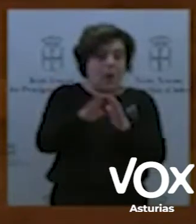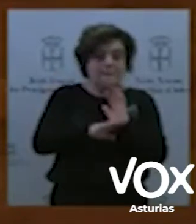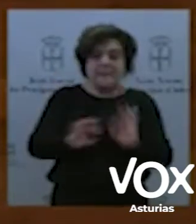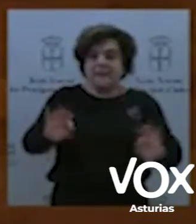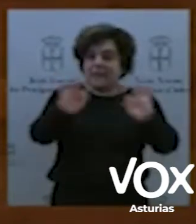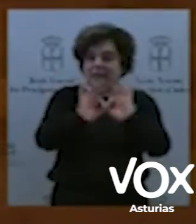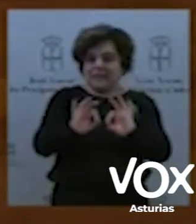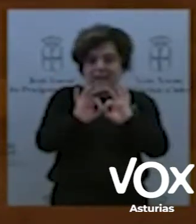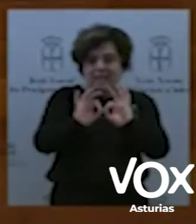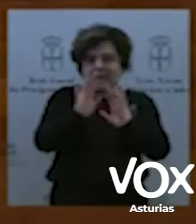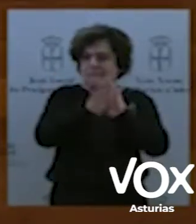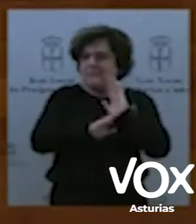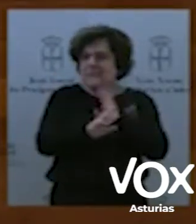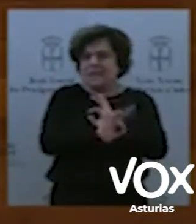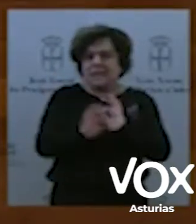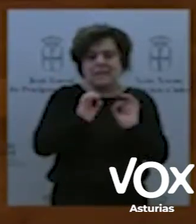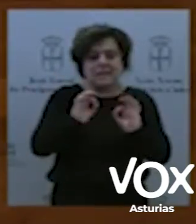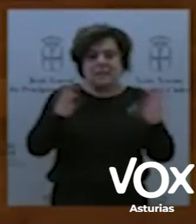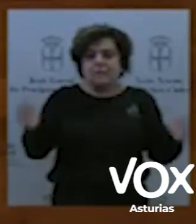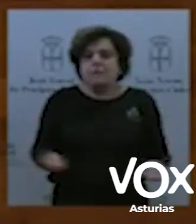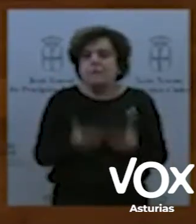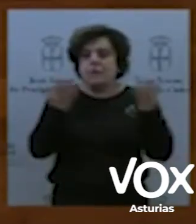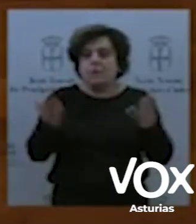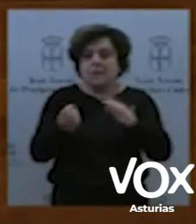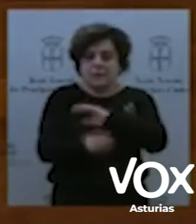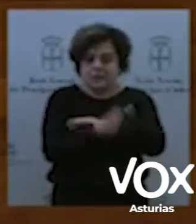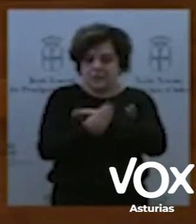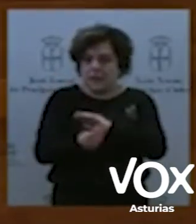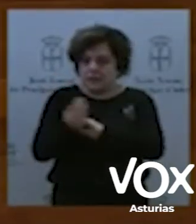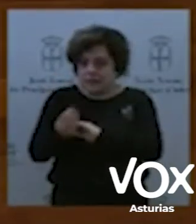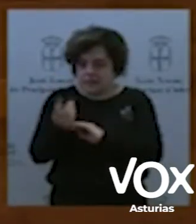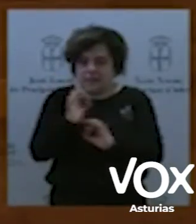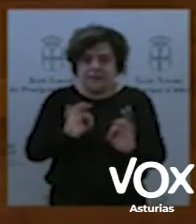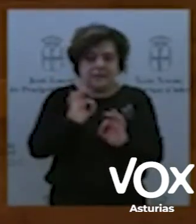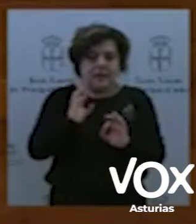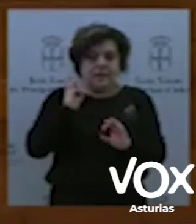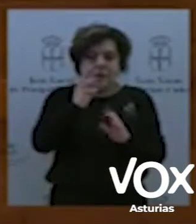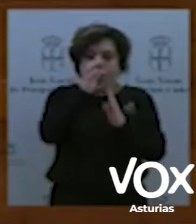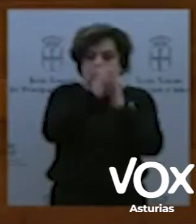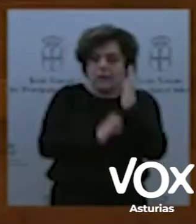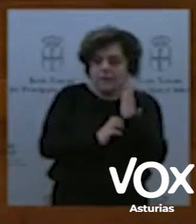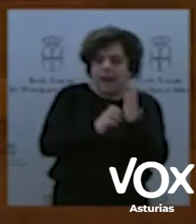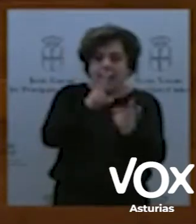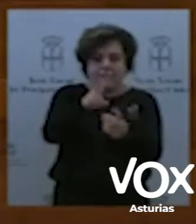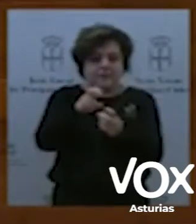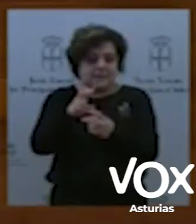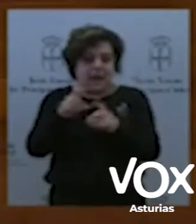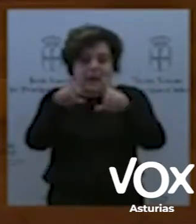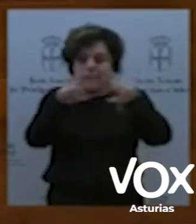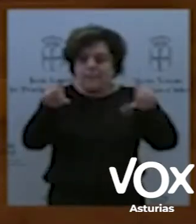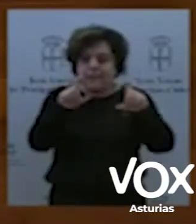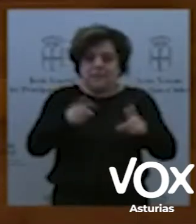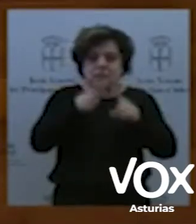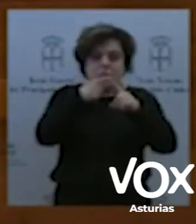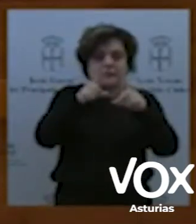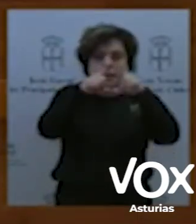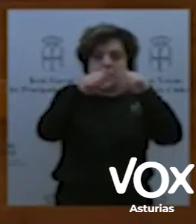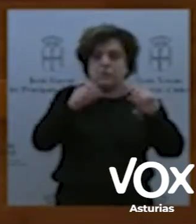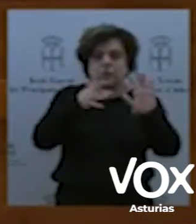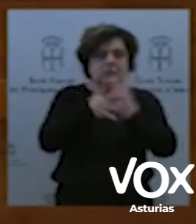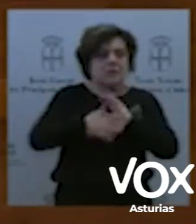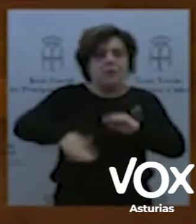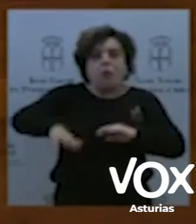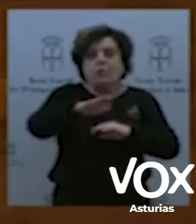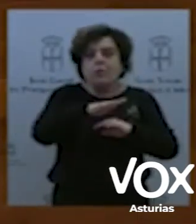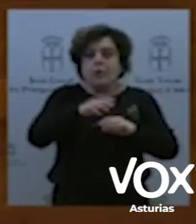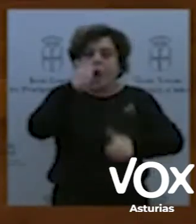sola medida. En 3 años, ni una sola rebaja fiscal a empresas para hacer Asturias en un entorno competitivo. En 3 años, ni una